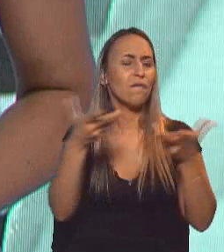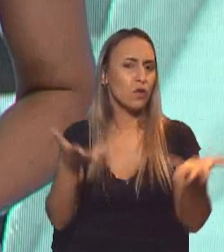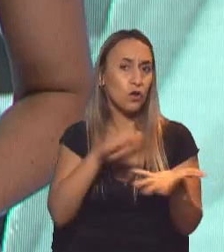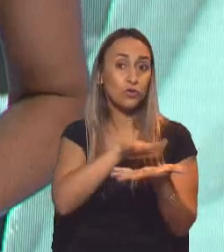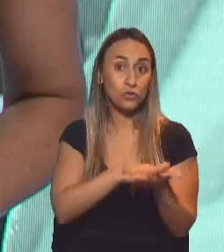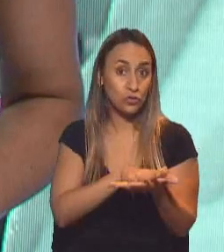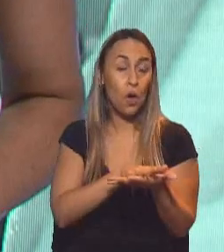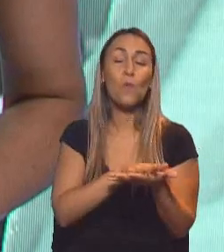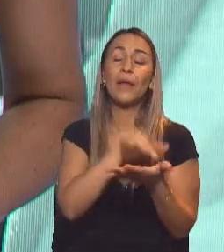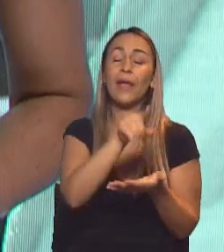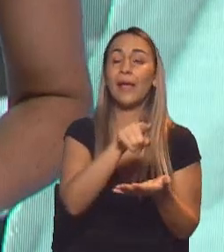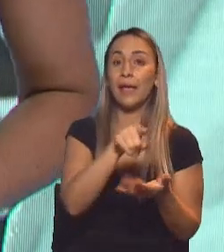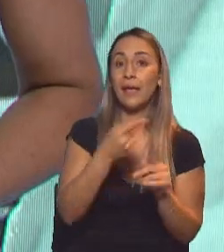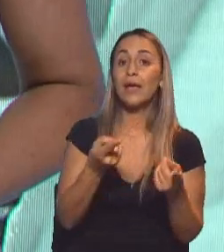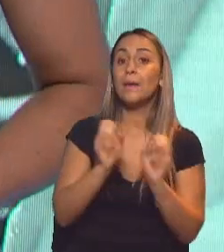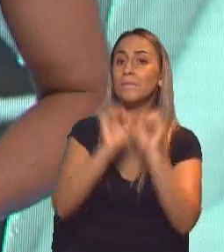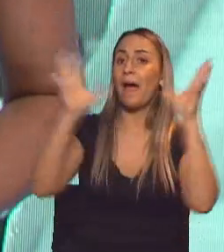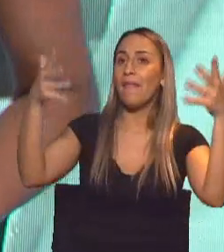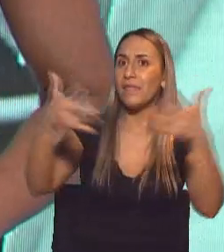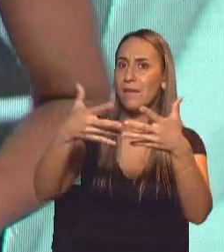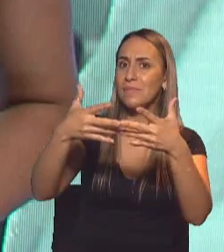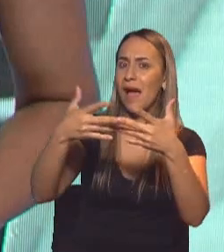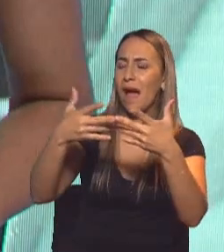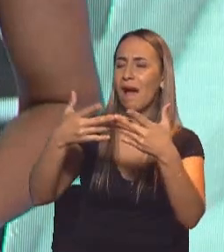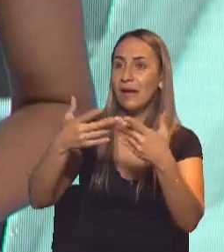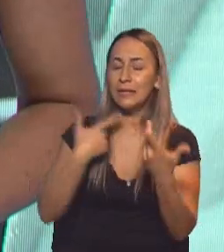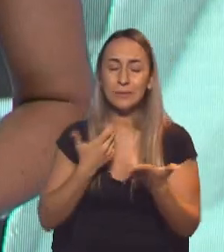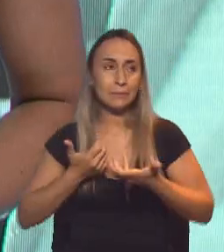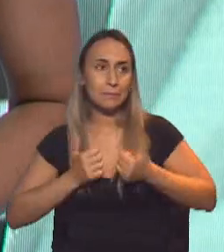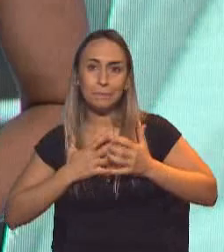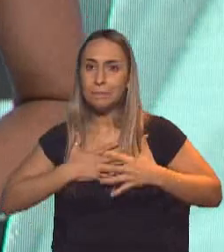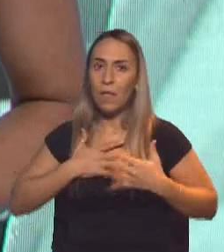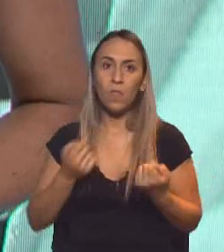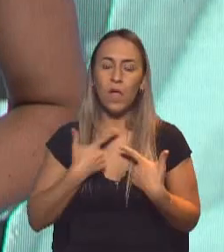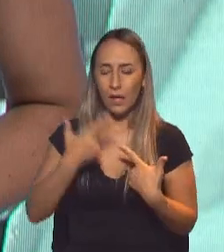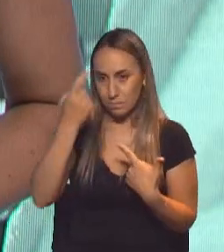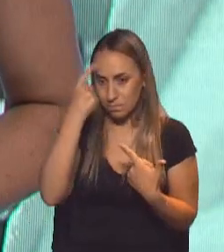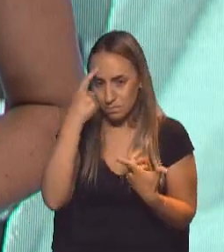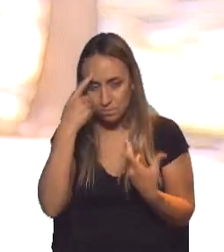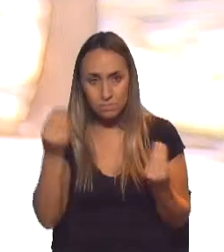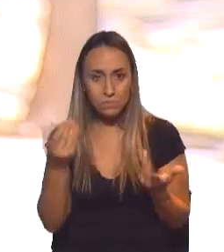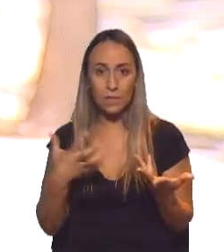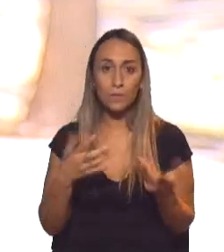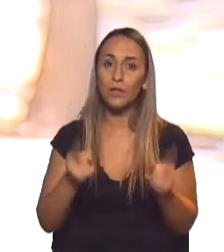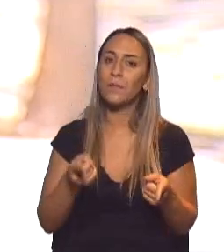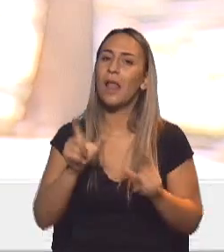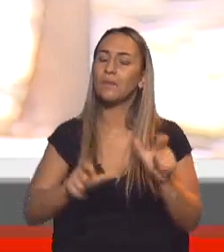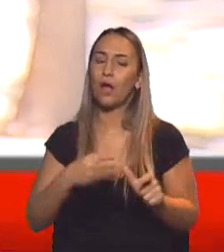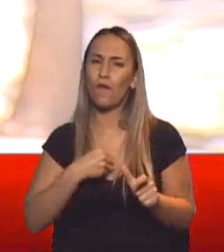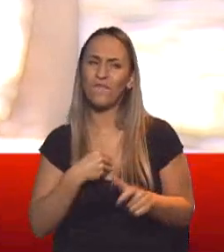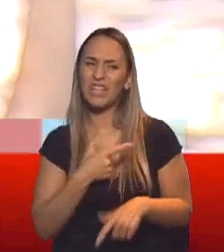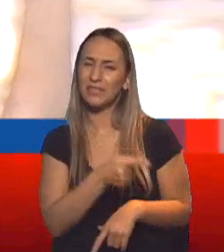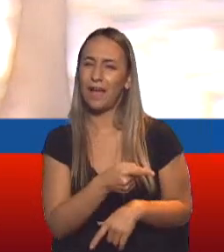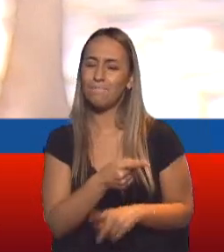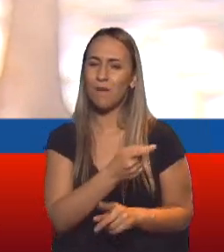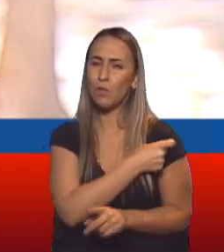la pandemia en la salud mental, pero también a la confianza de la gente en las vacunas. Hicimos un relevamiento